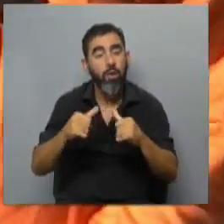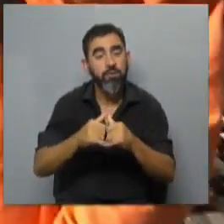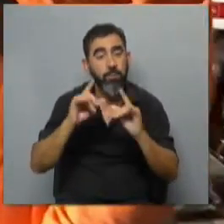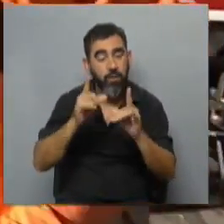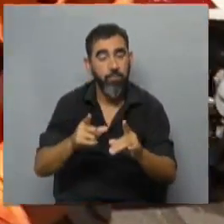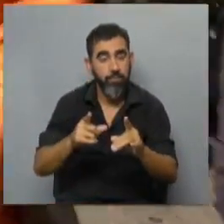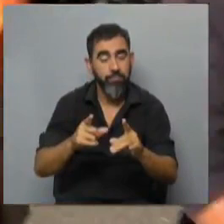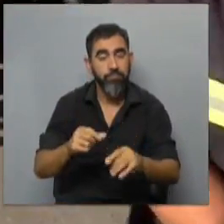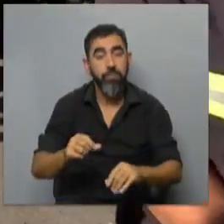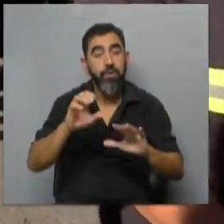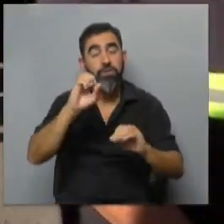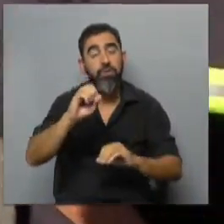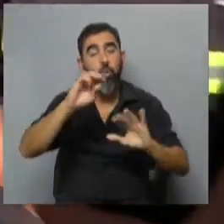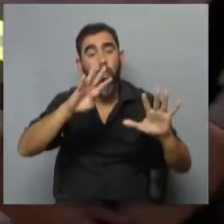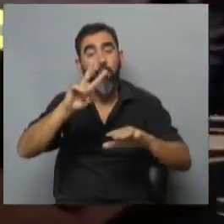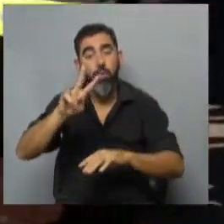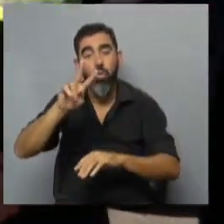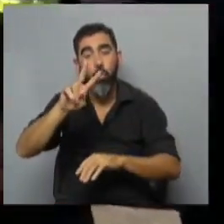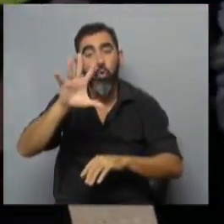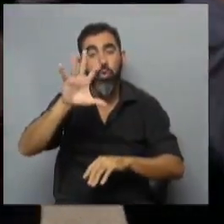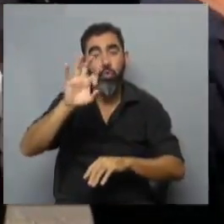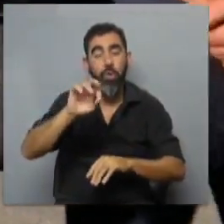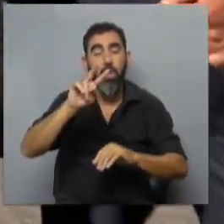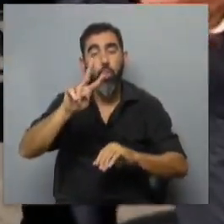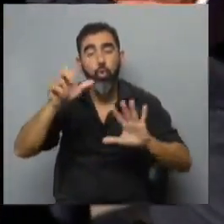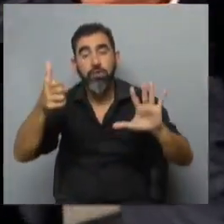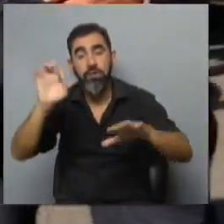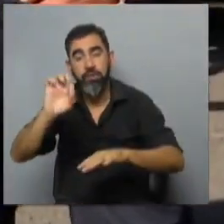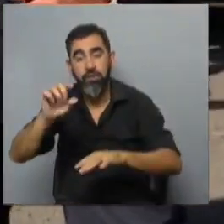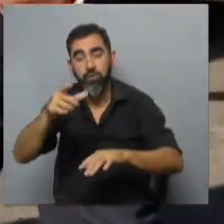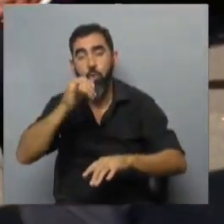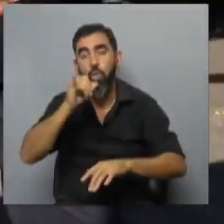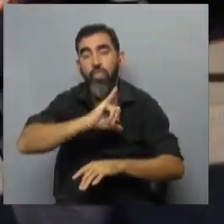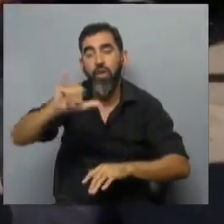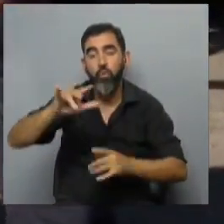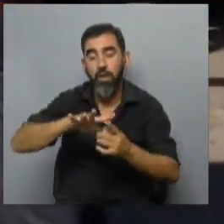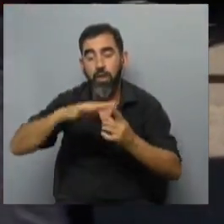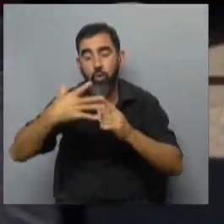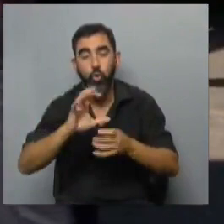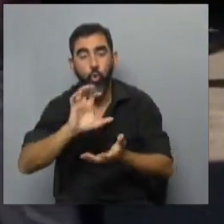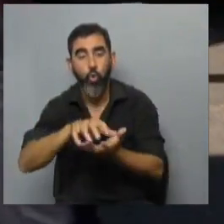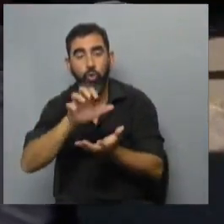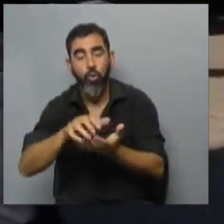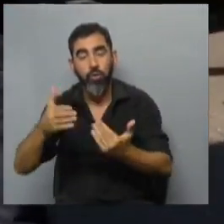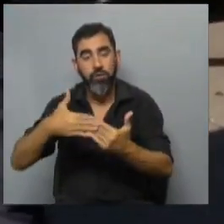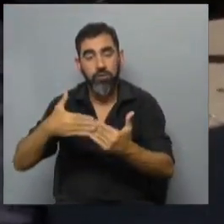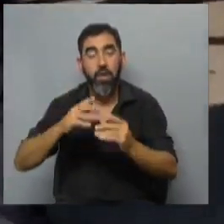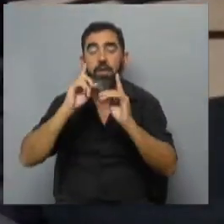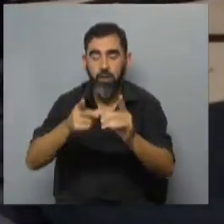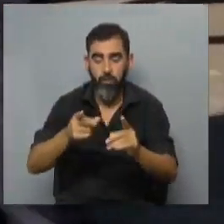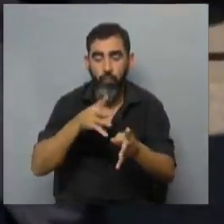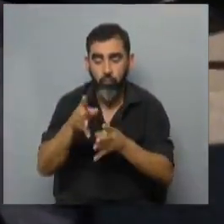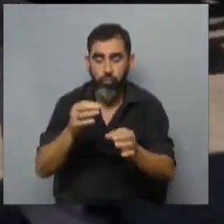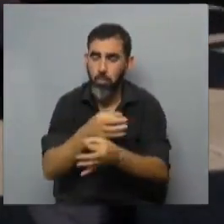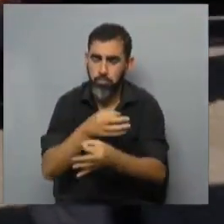circulando el whatsapp 092 250 260 el que es denuncias en torno al contenedor que eso lo que también está funcionando